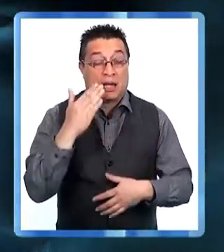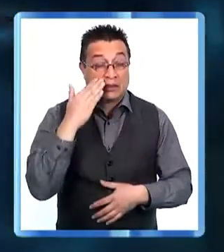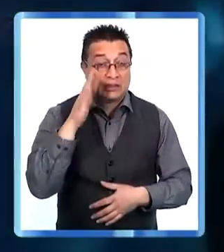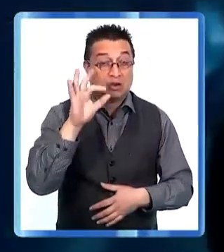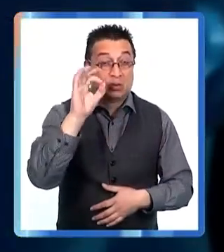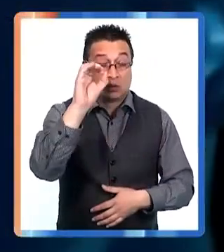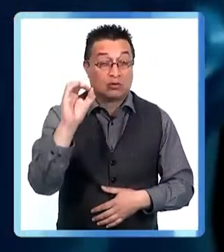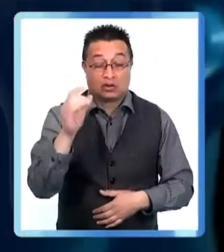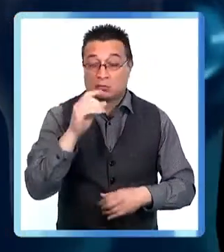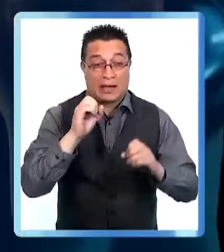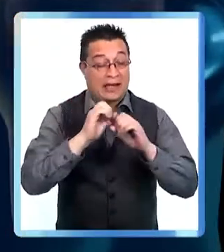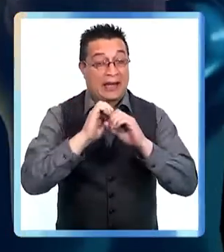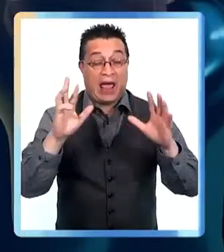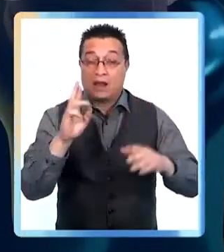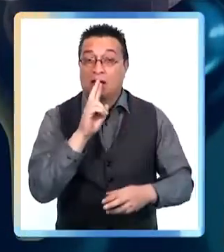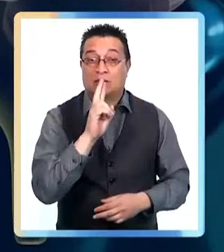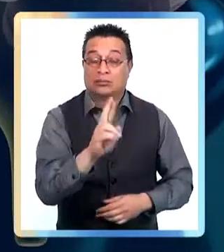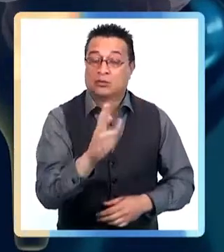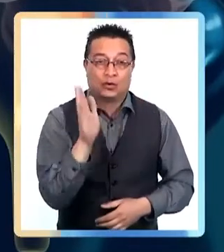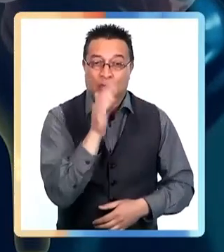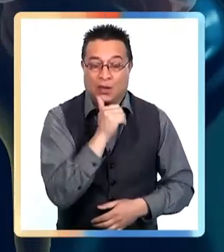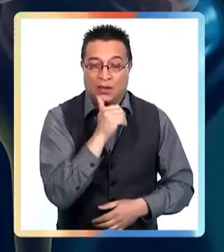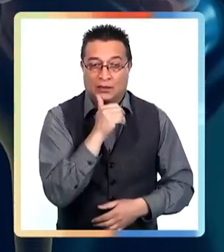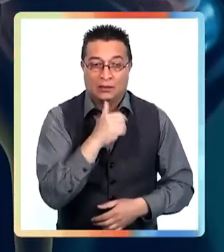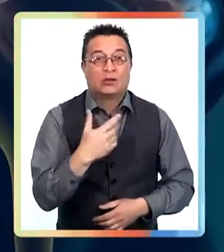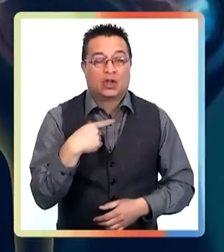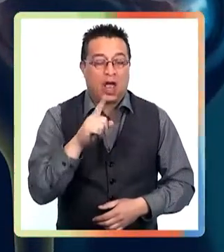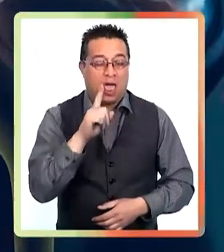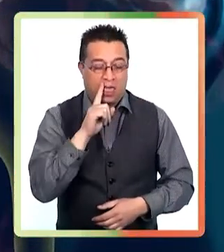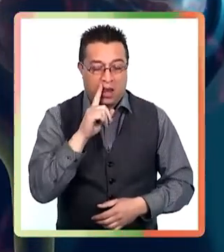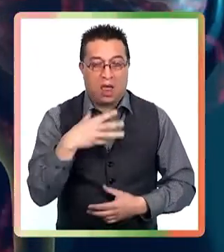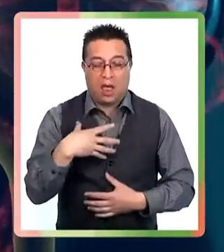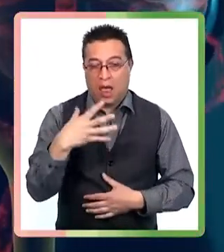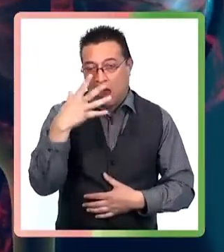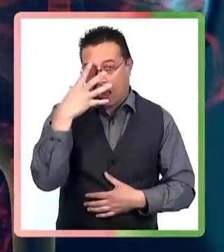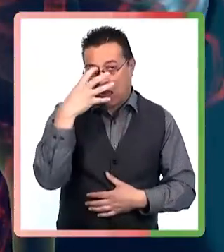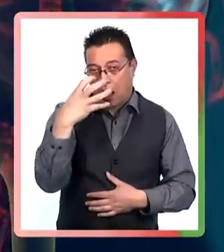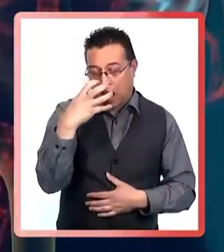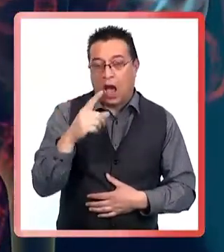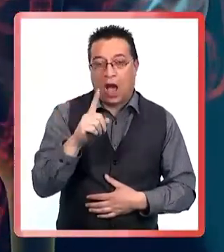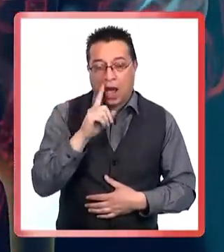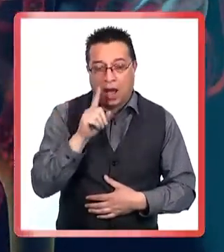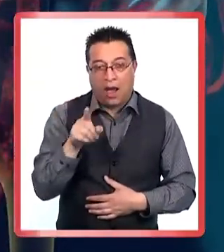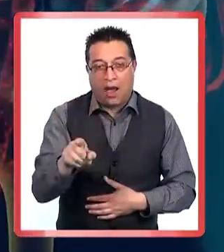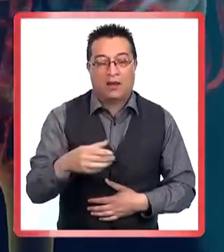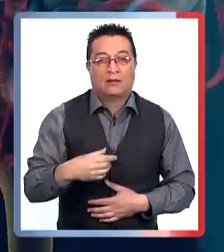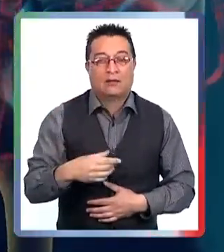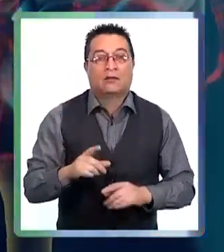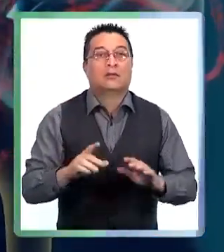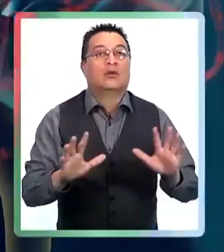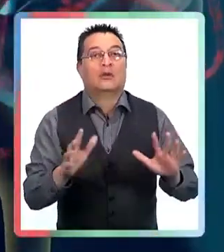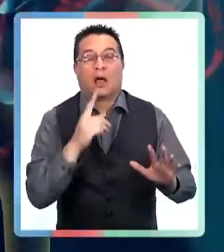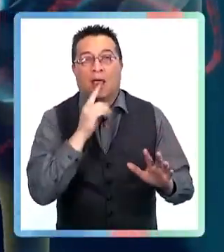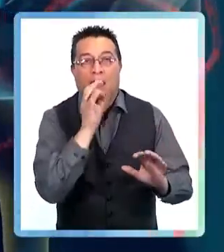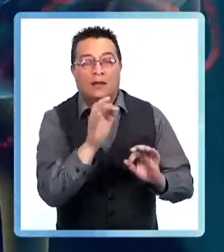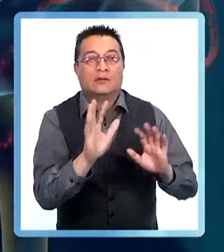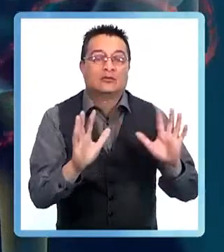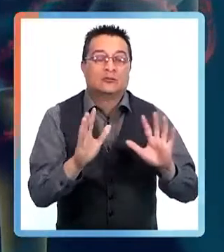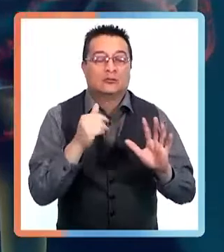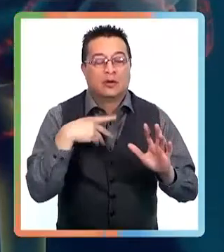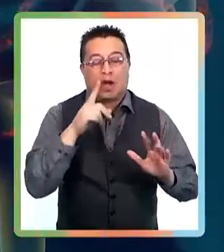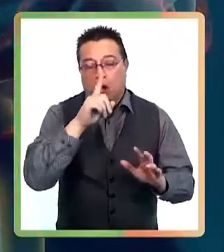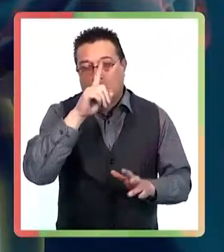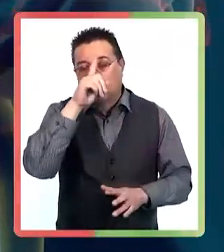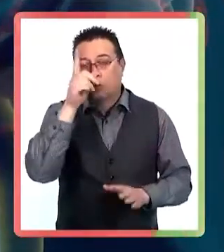de la mitad no tiene una clara razón. O sea, ya tienen la adicción, dicen, no, es que es